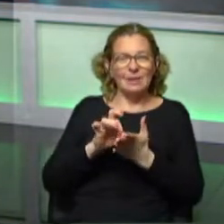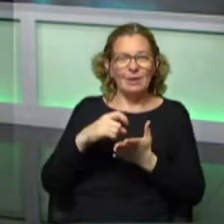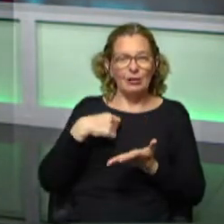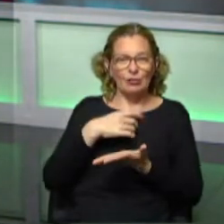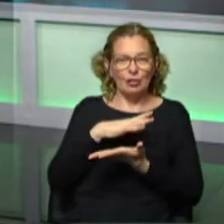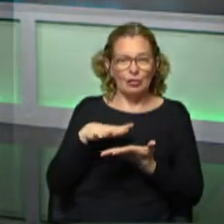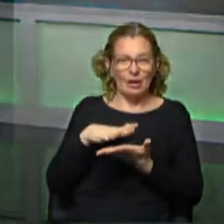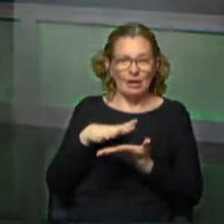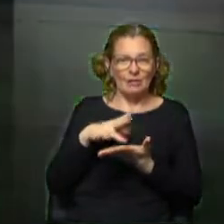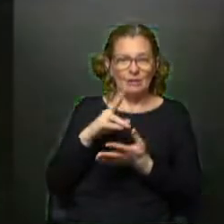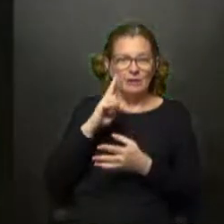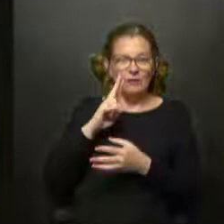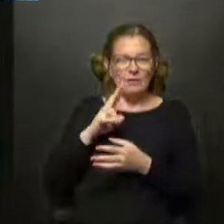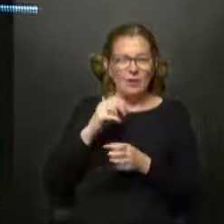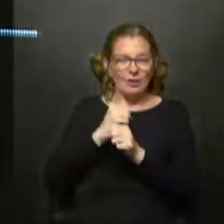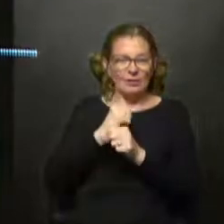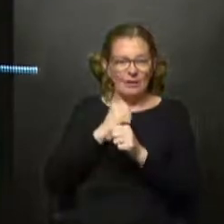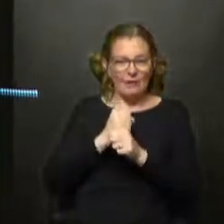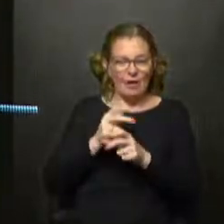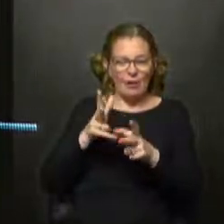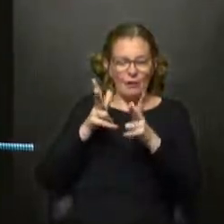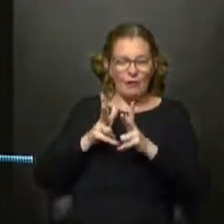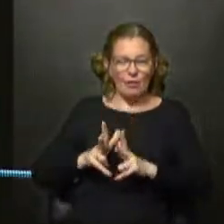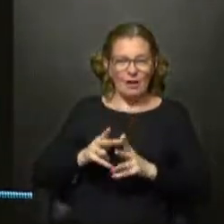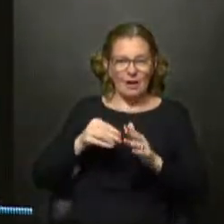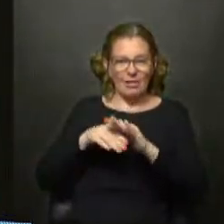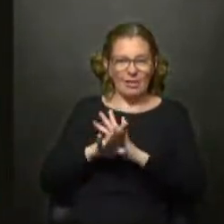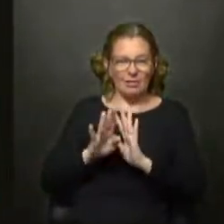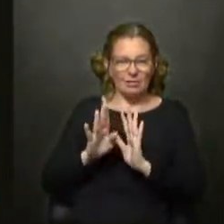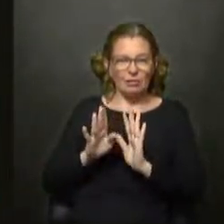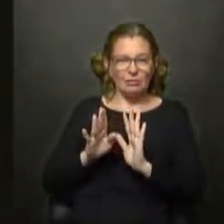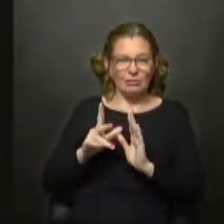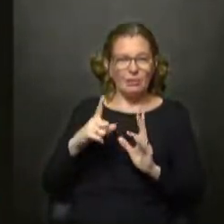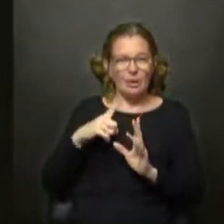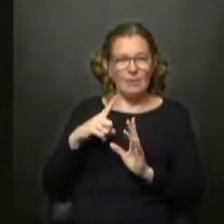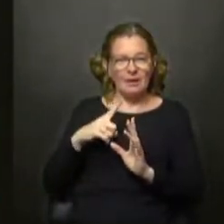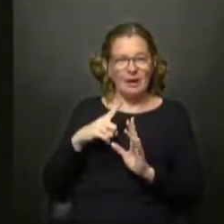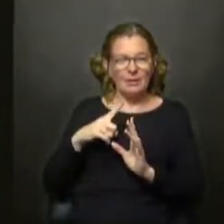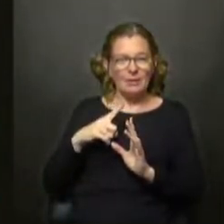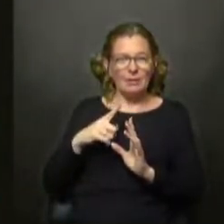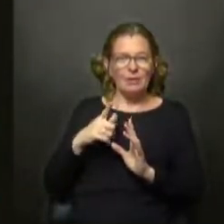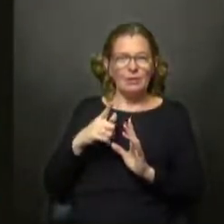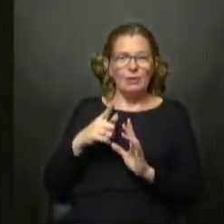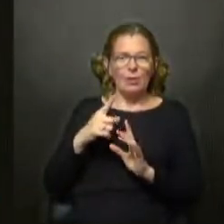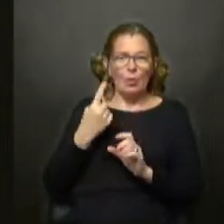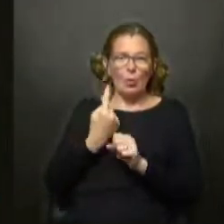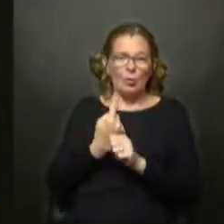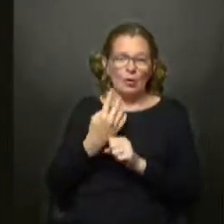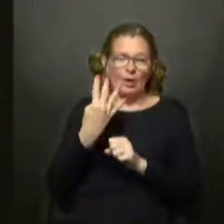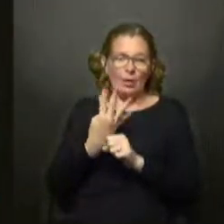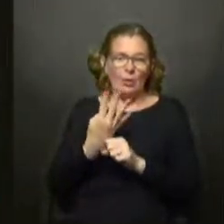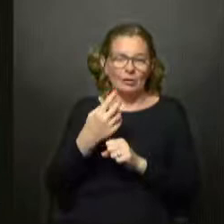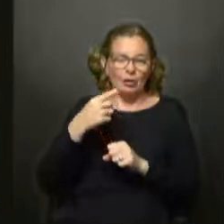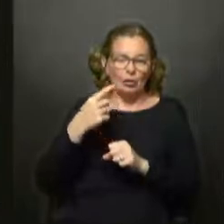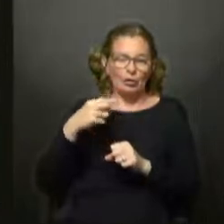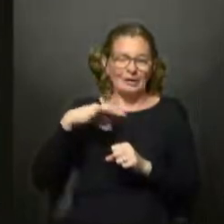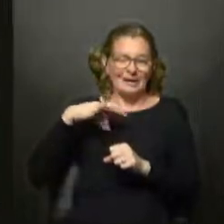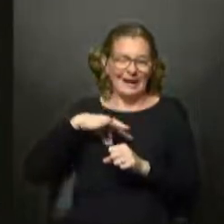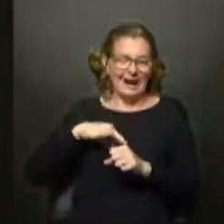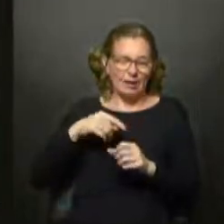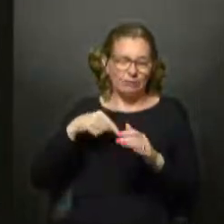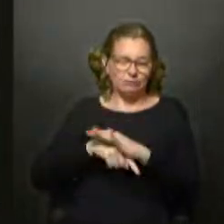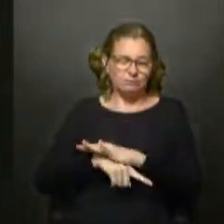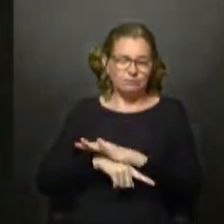y acá tenemos lo que es los empleos formales dentro del empleo formal es esperable tener un guarismo uno de cada cuatro tiene salarios sumergidos y